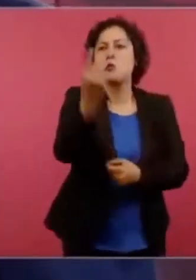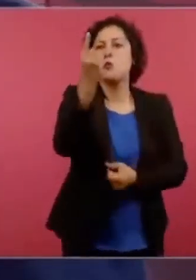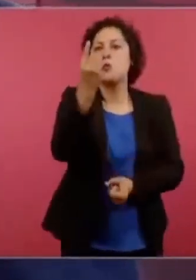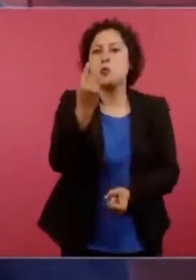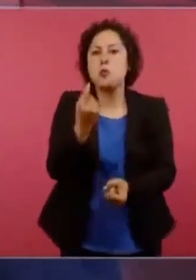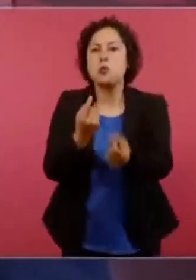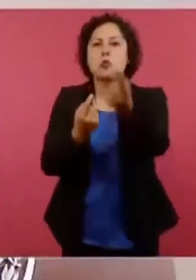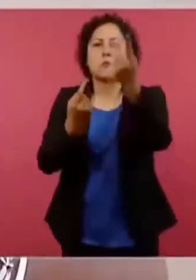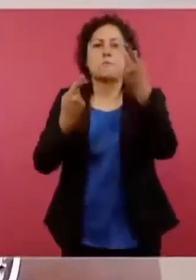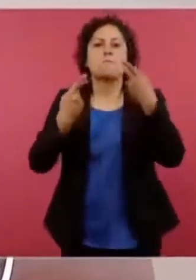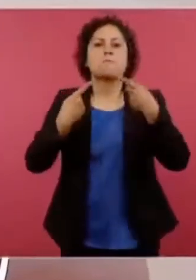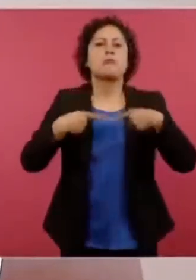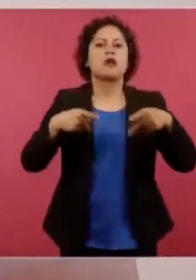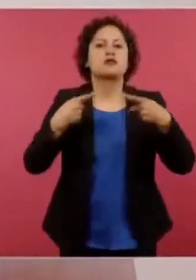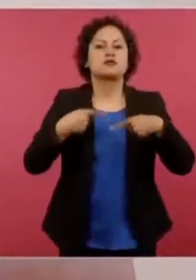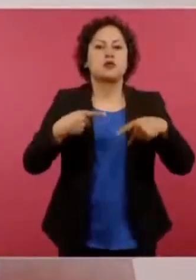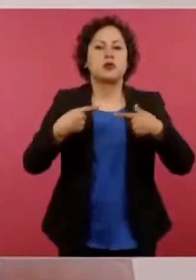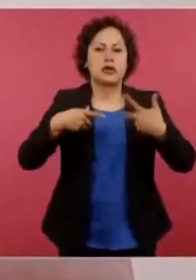desde luego